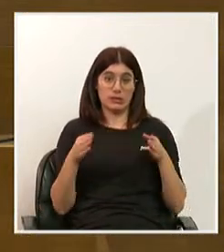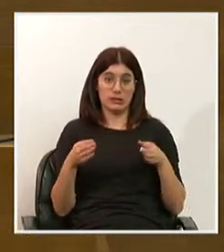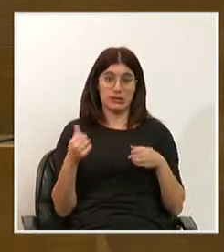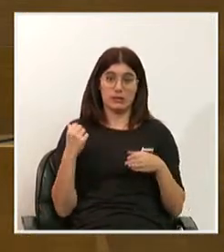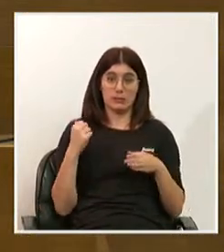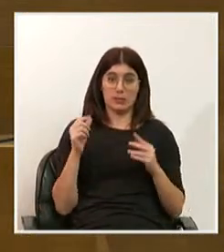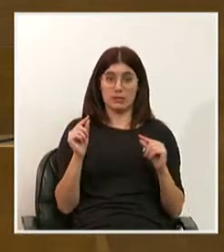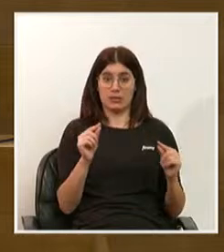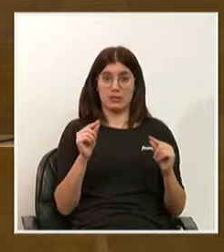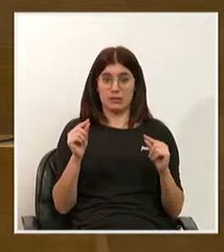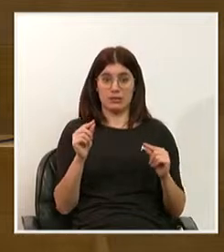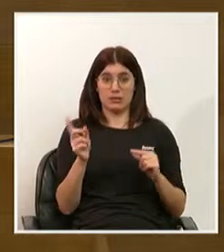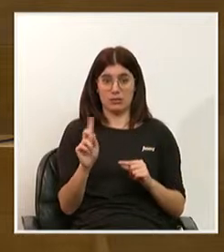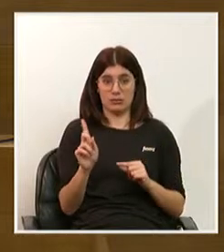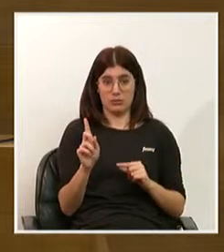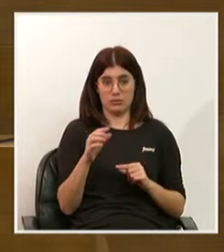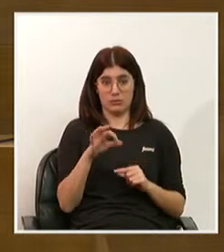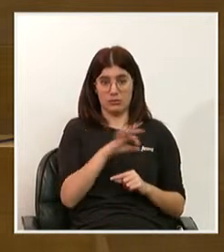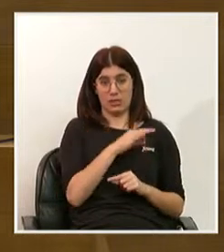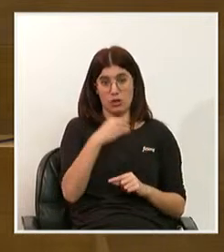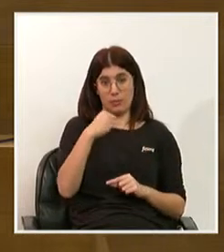en el señora